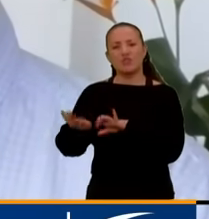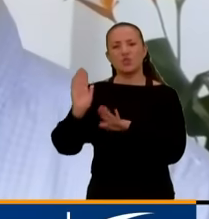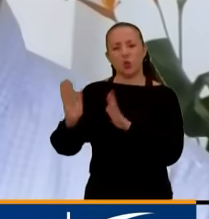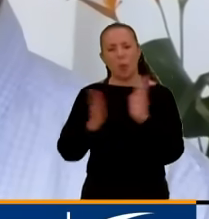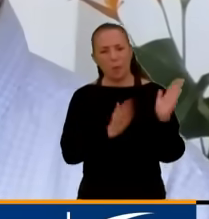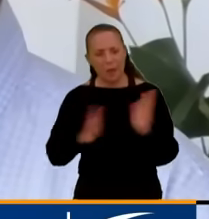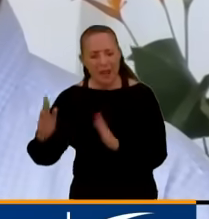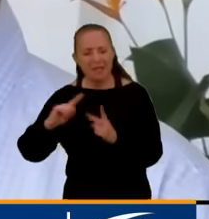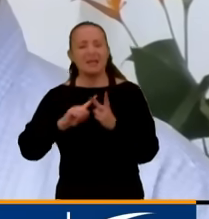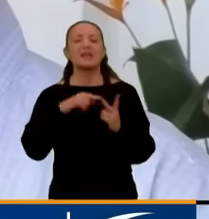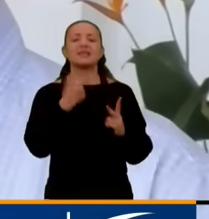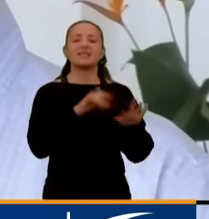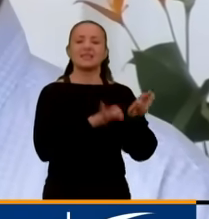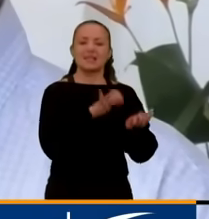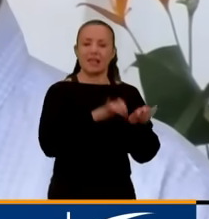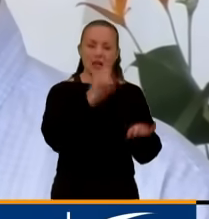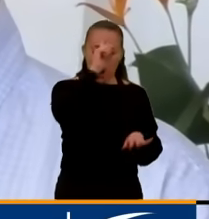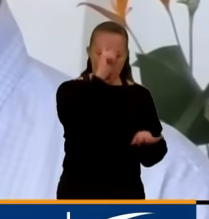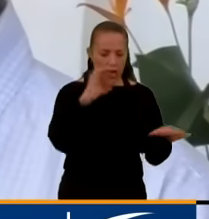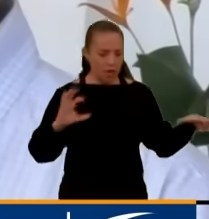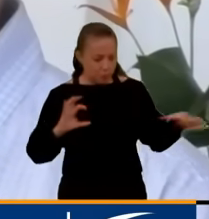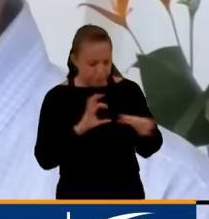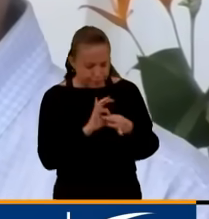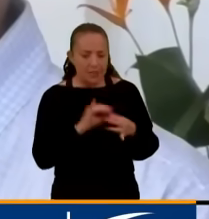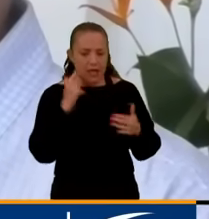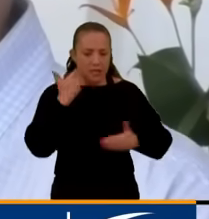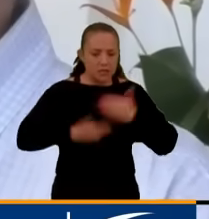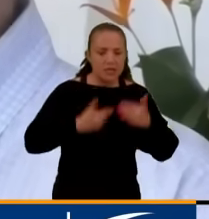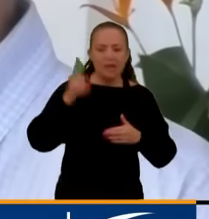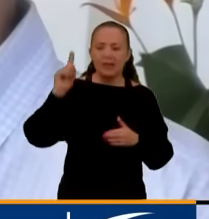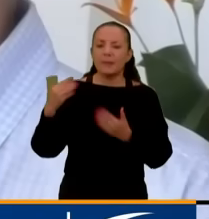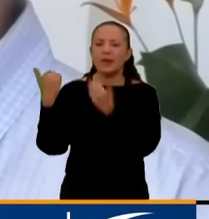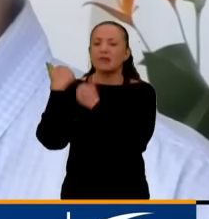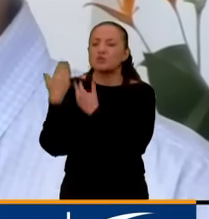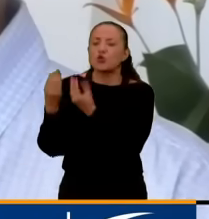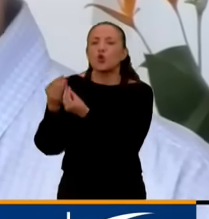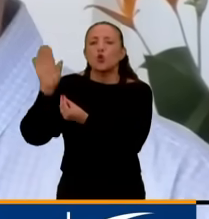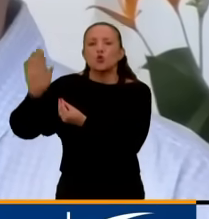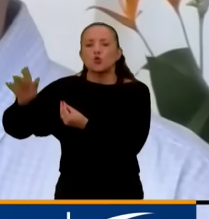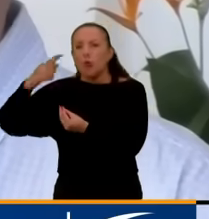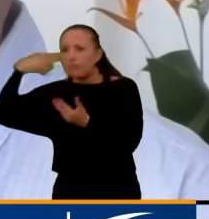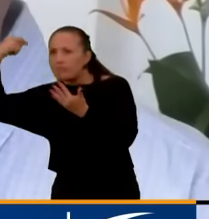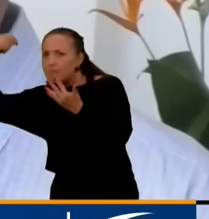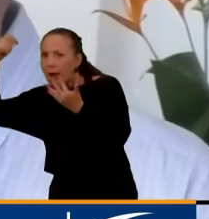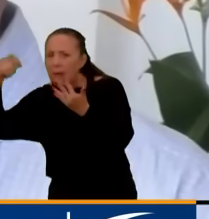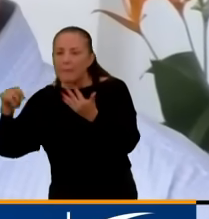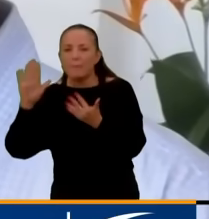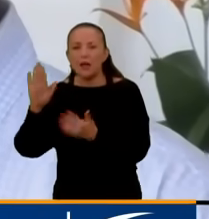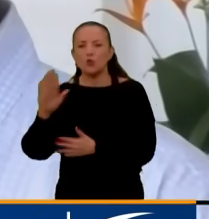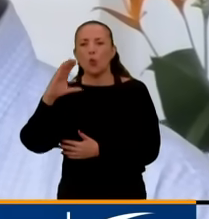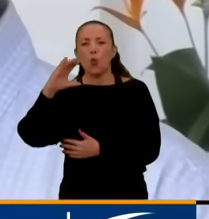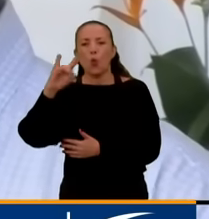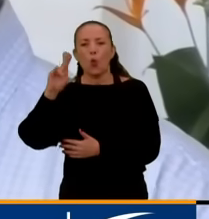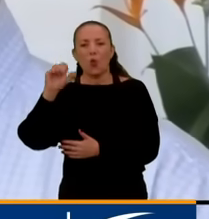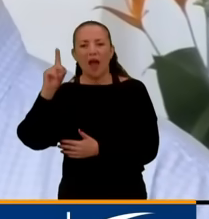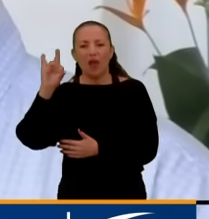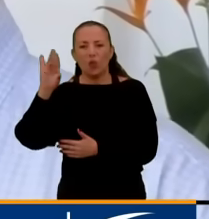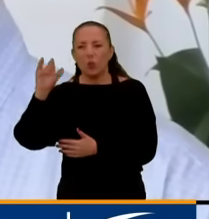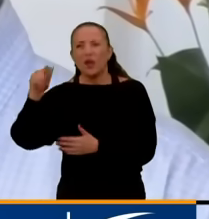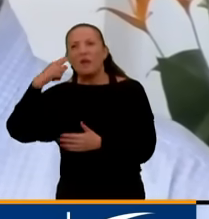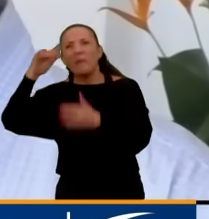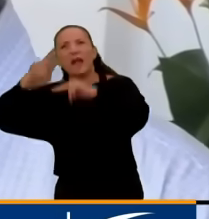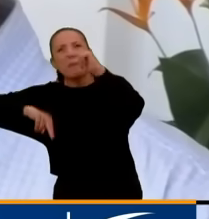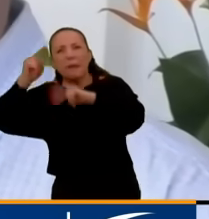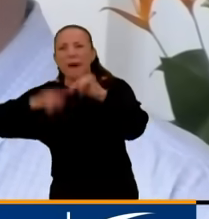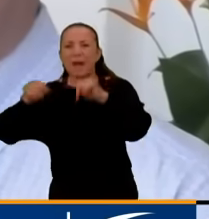Secretaría de Gobierno, vamos a empezar a revisar y de la mano con las curadurías qué es lo que está pasando también, porque tenemos que empezar